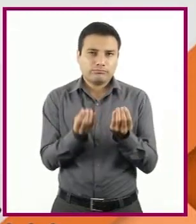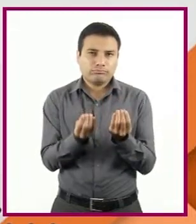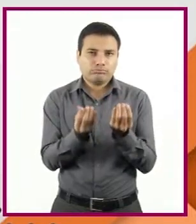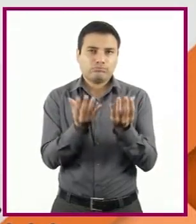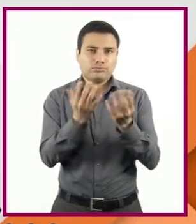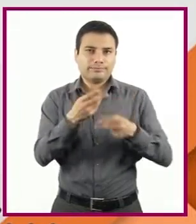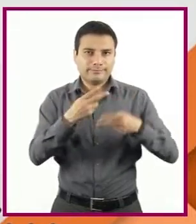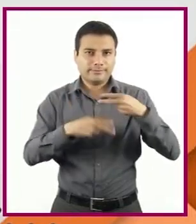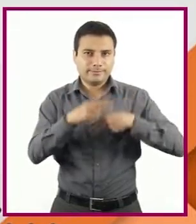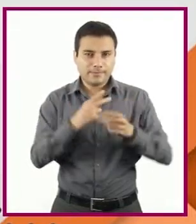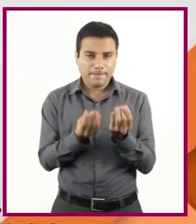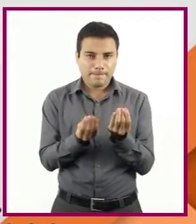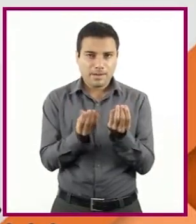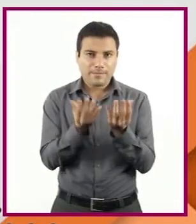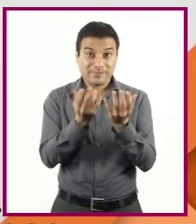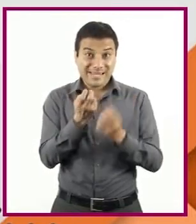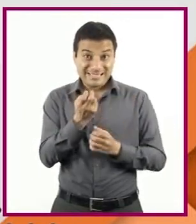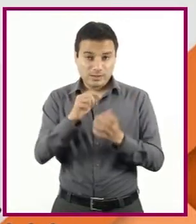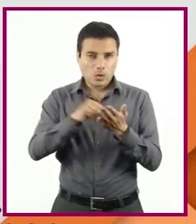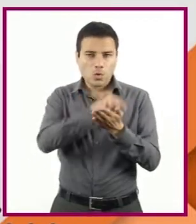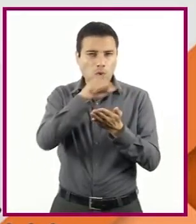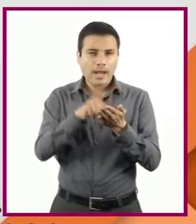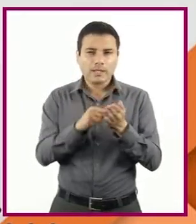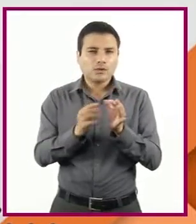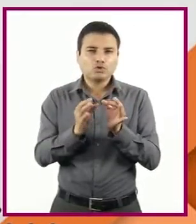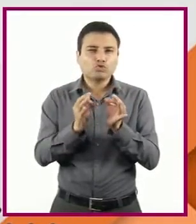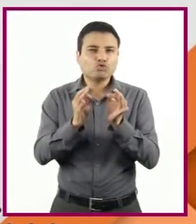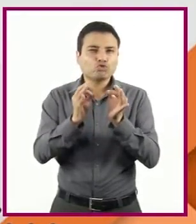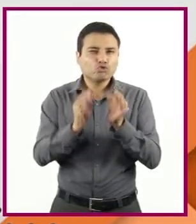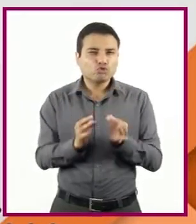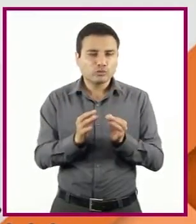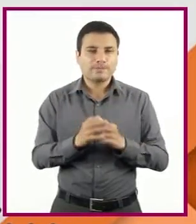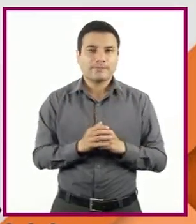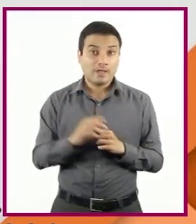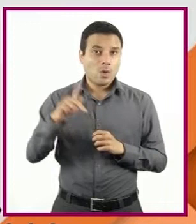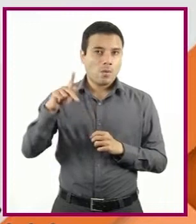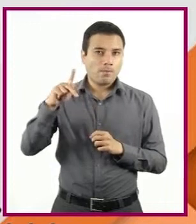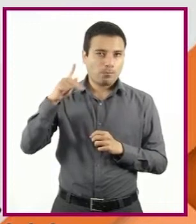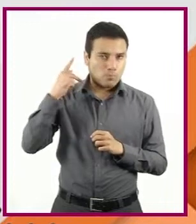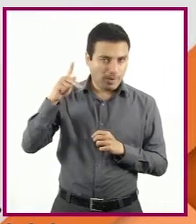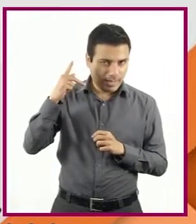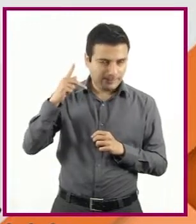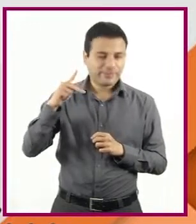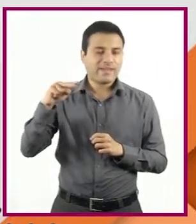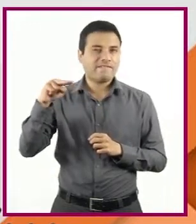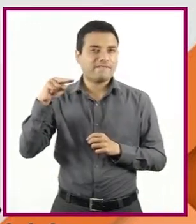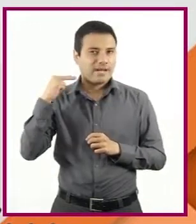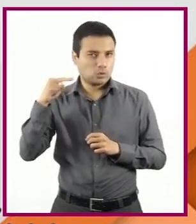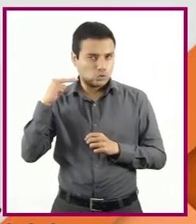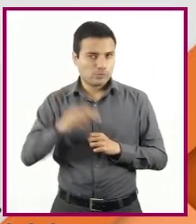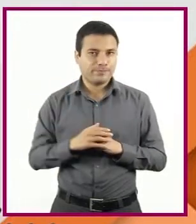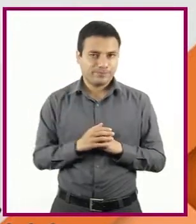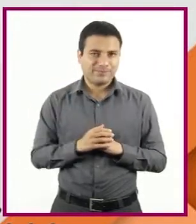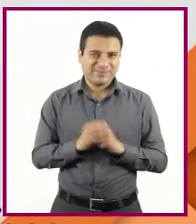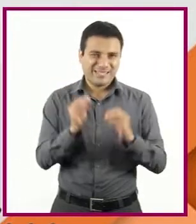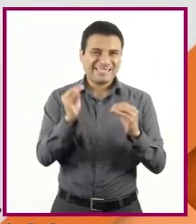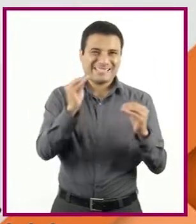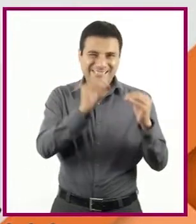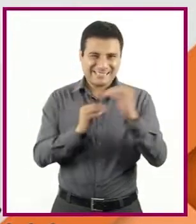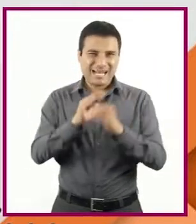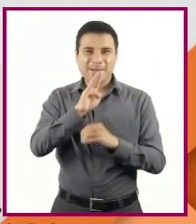en día, dicha zona comprende los límites de los estados de Puebla y Veracruz, sobre la Sierra Madre